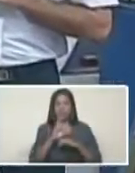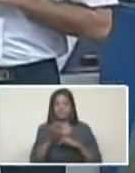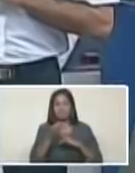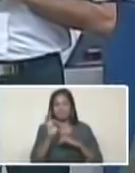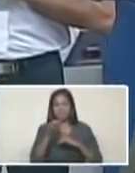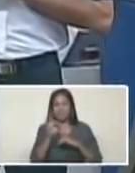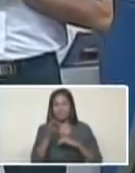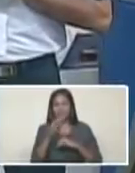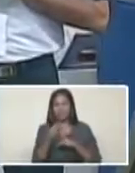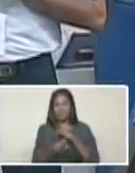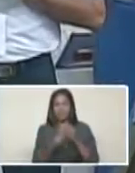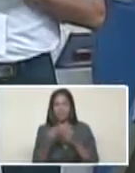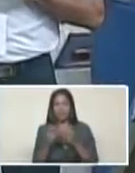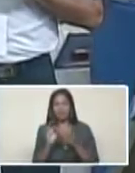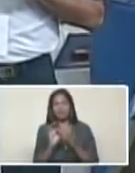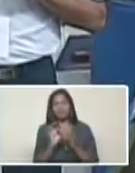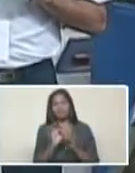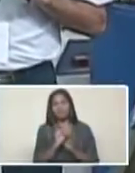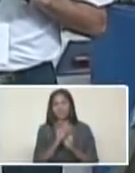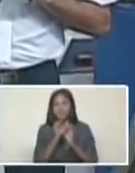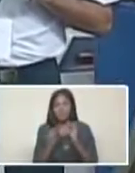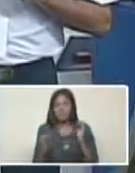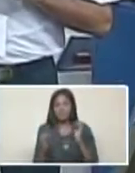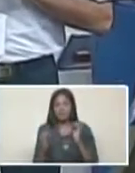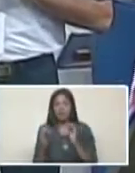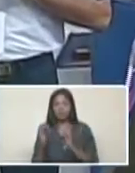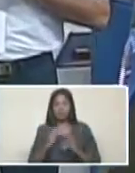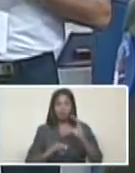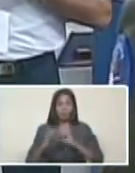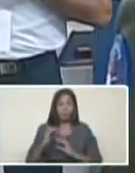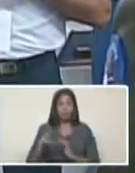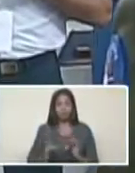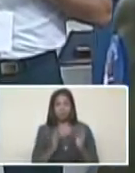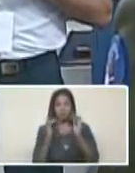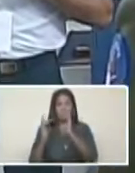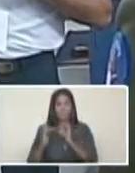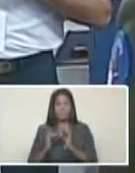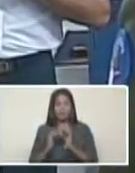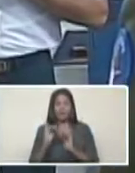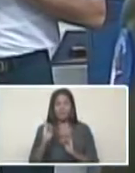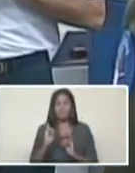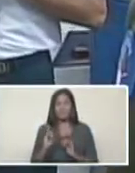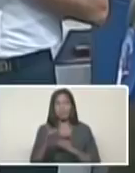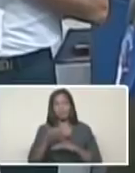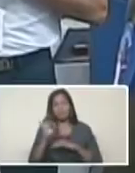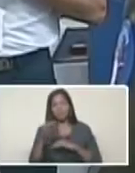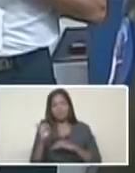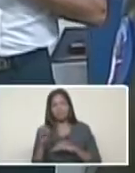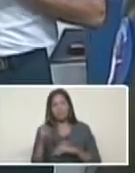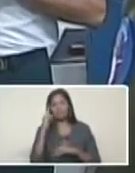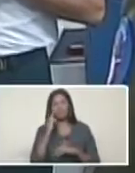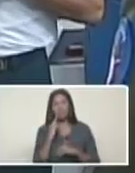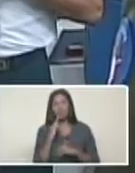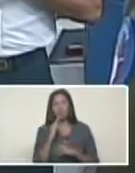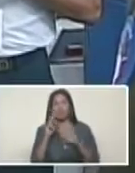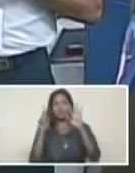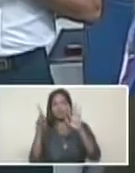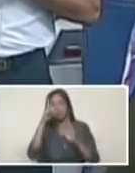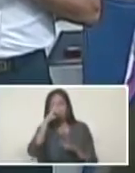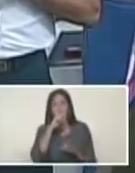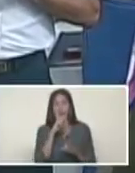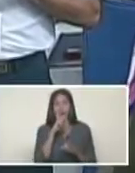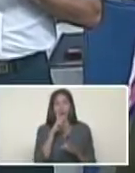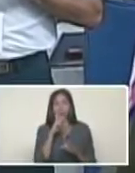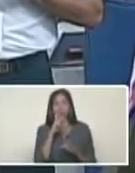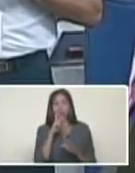a tener la finalidad de reemplazar en la parte de telecomunicaciones al mismo satélite de Simón Bolívar por un tiempo de 6 años. La producción